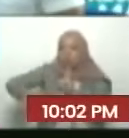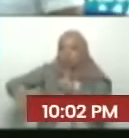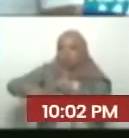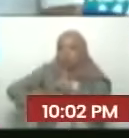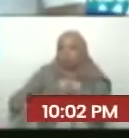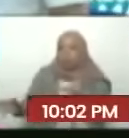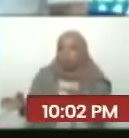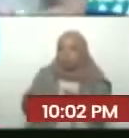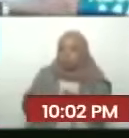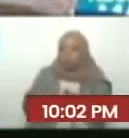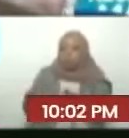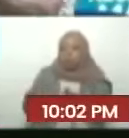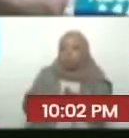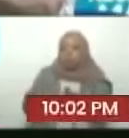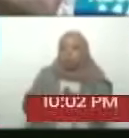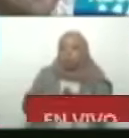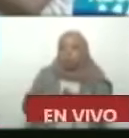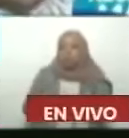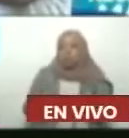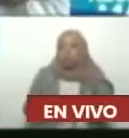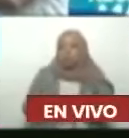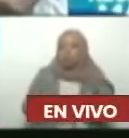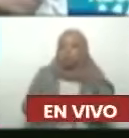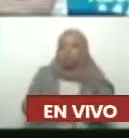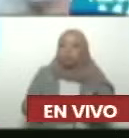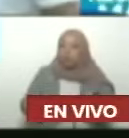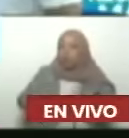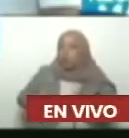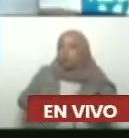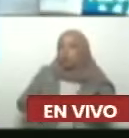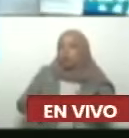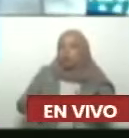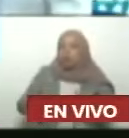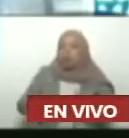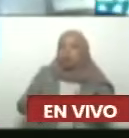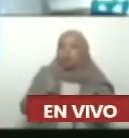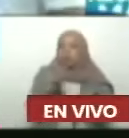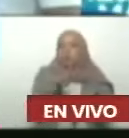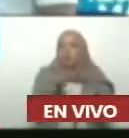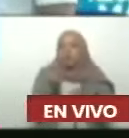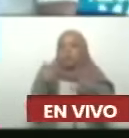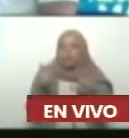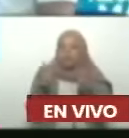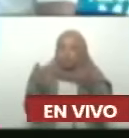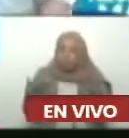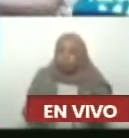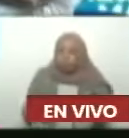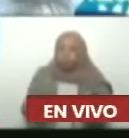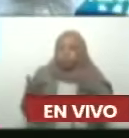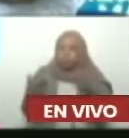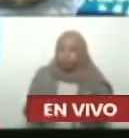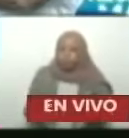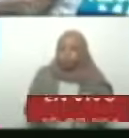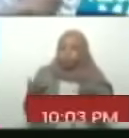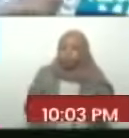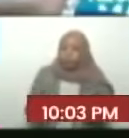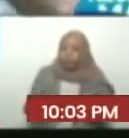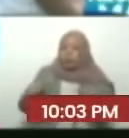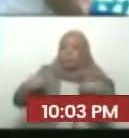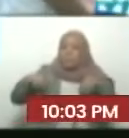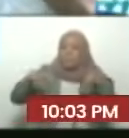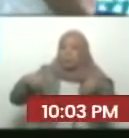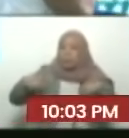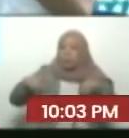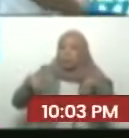de acopio. Correcto. Y cuando empezamos, señor presidente, se recogieron 27 mil kilos de material. Entonces yo llamé al